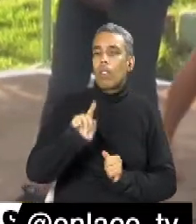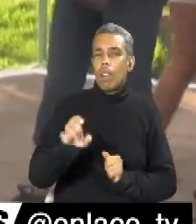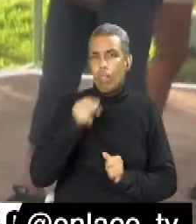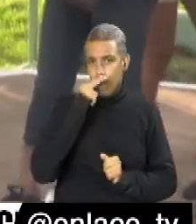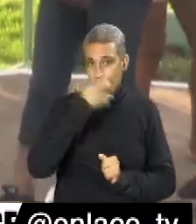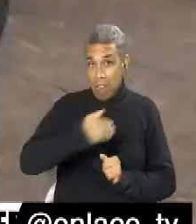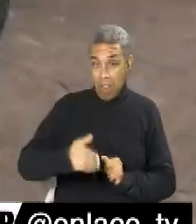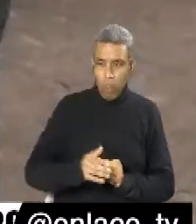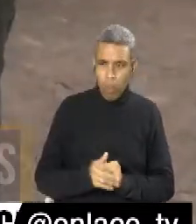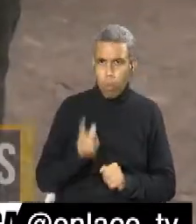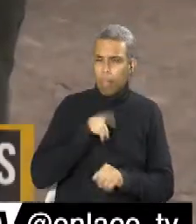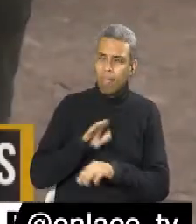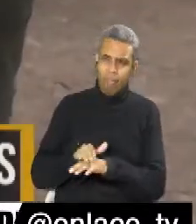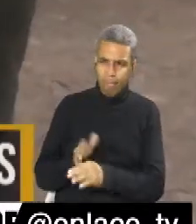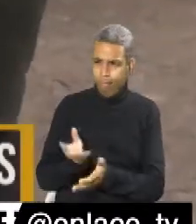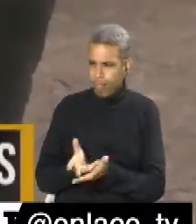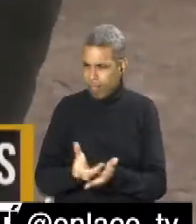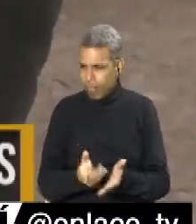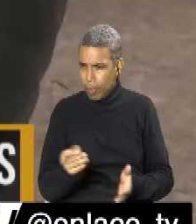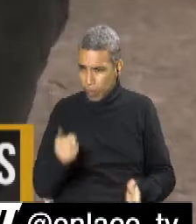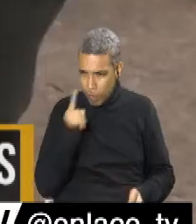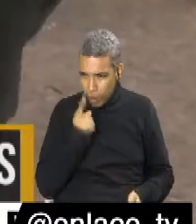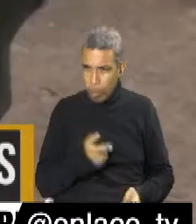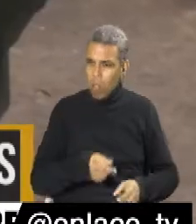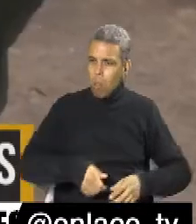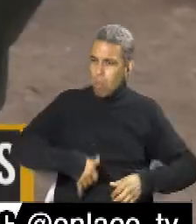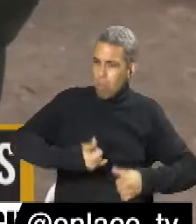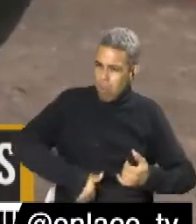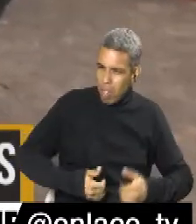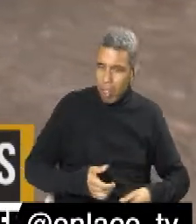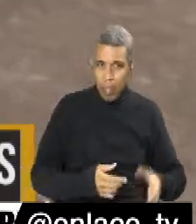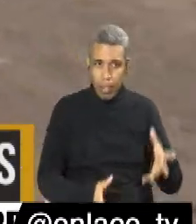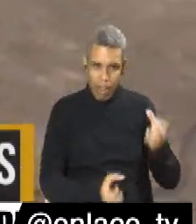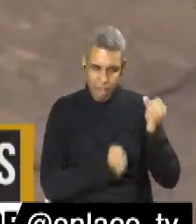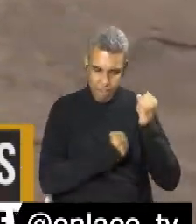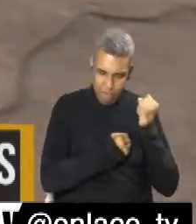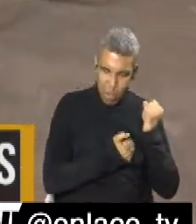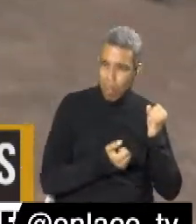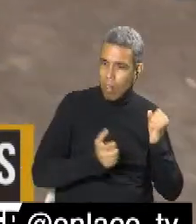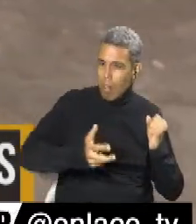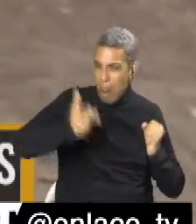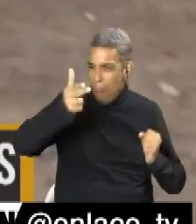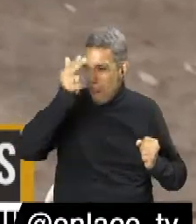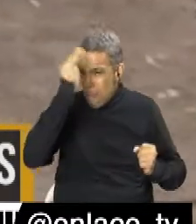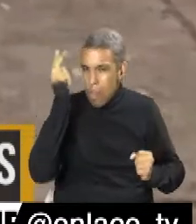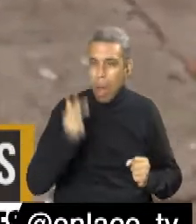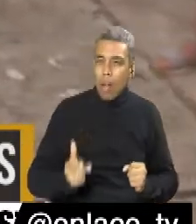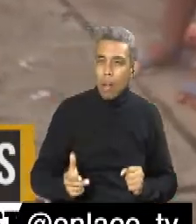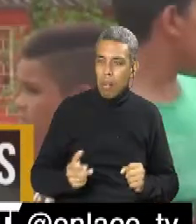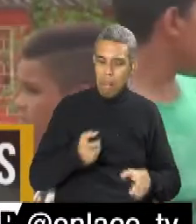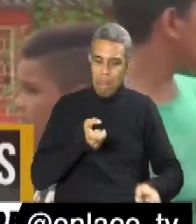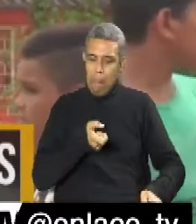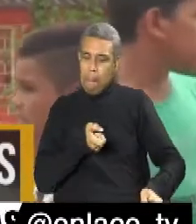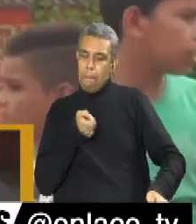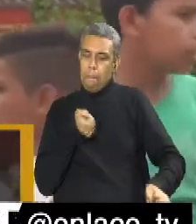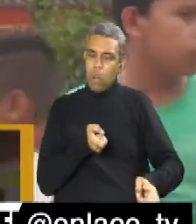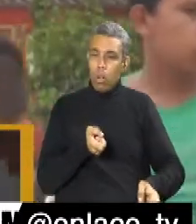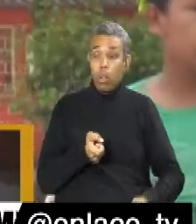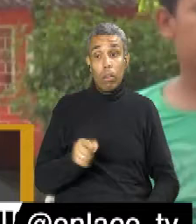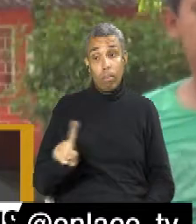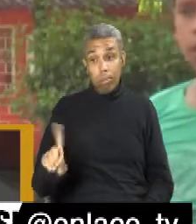menores de este sector de la Comuna 7 de Barranca Bermeja. Llama la atención que entre las armas entregadas hay una escopeta. En la Comuna 7 hemos